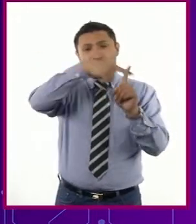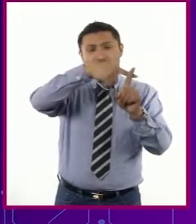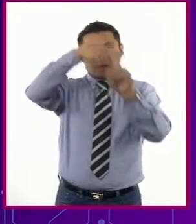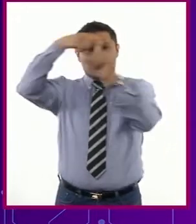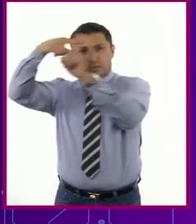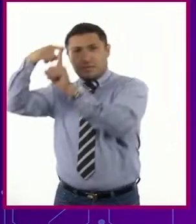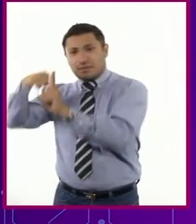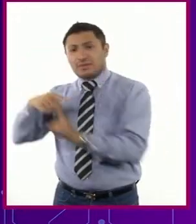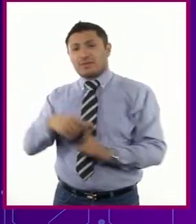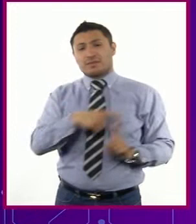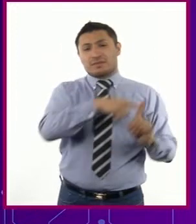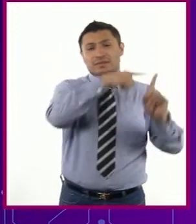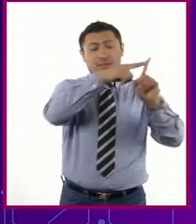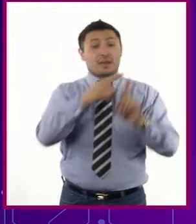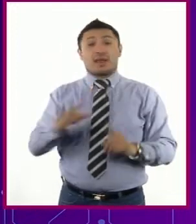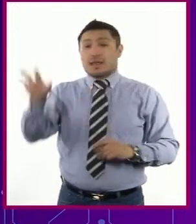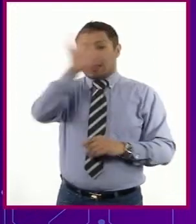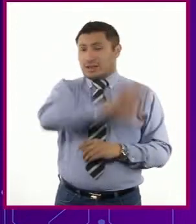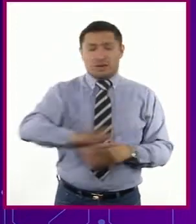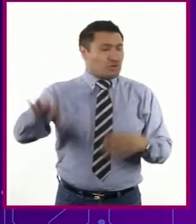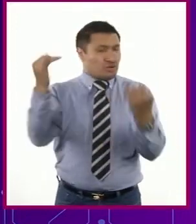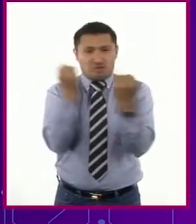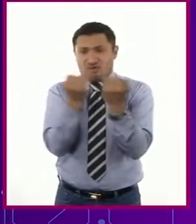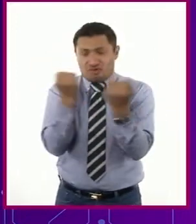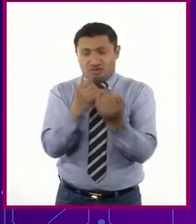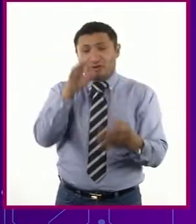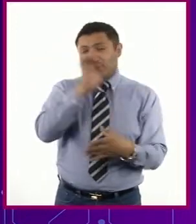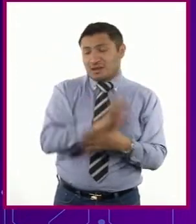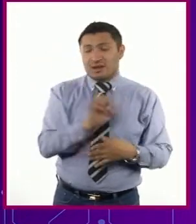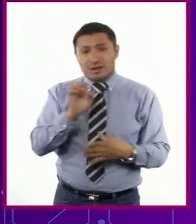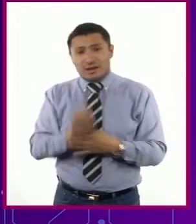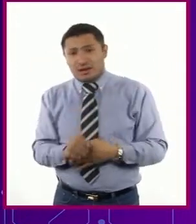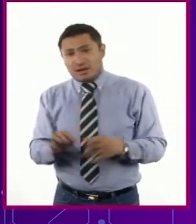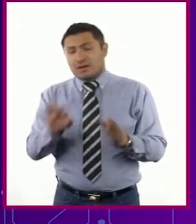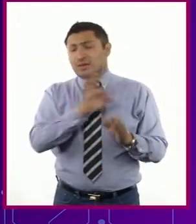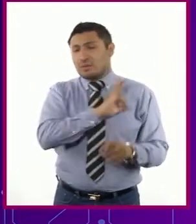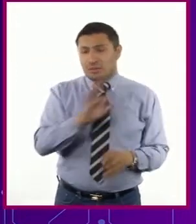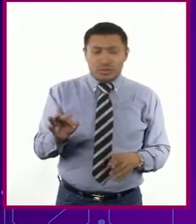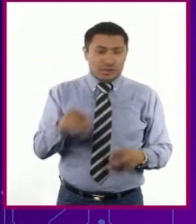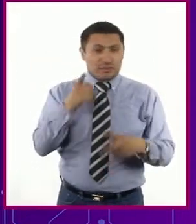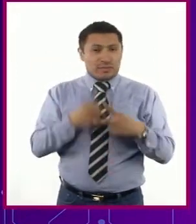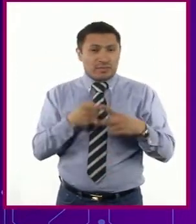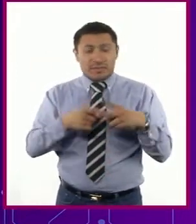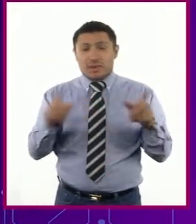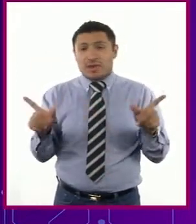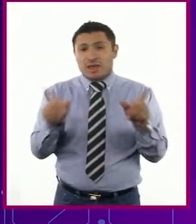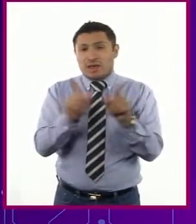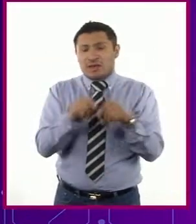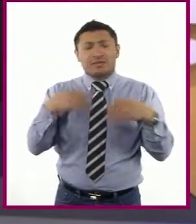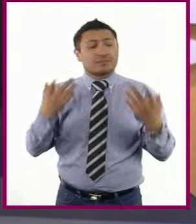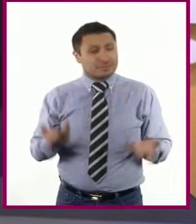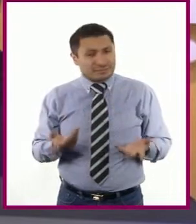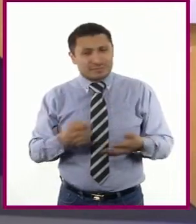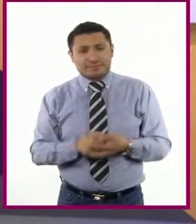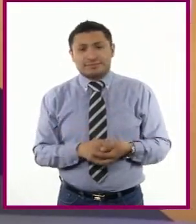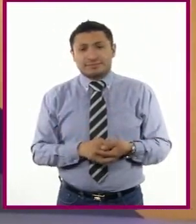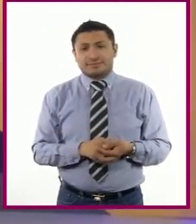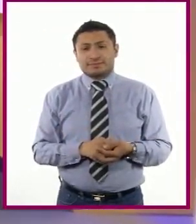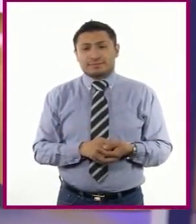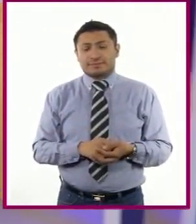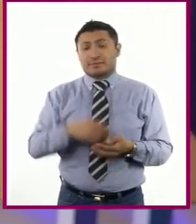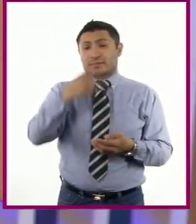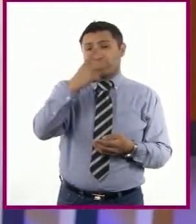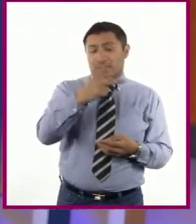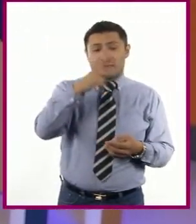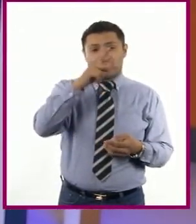y, como sus lados tienen la misma medida, se puede establecer una expresión matemática de la siguiente manera.